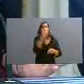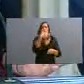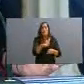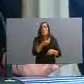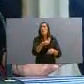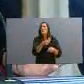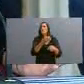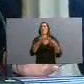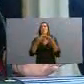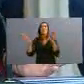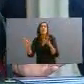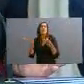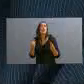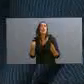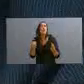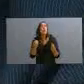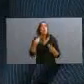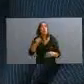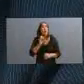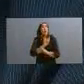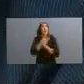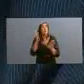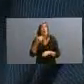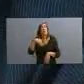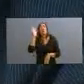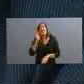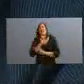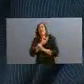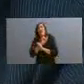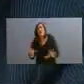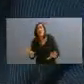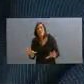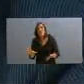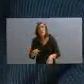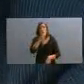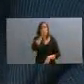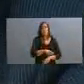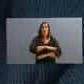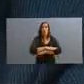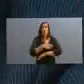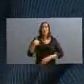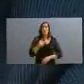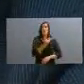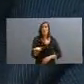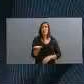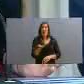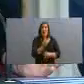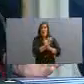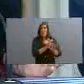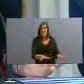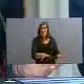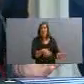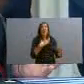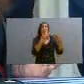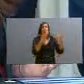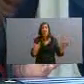a alguien de la libertad. Pero más horrible es que alguien que no ha tenido una conducta social adecuada, por dejarlo en